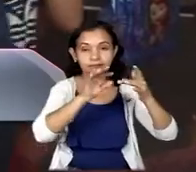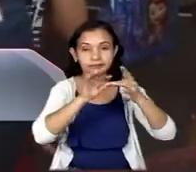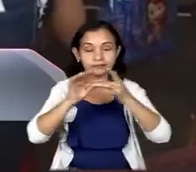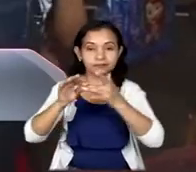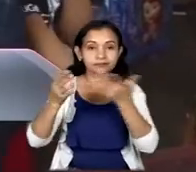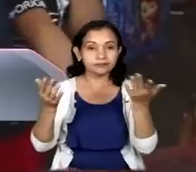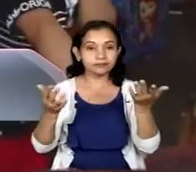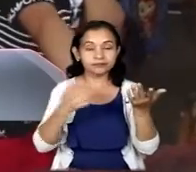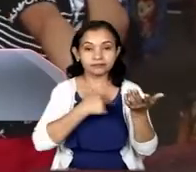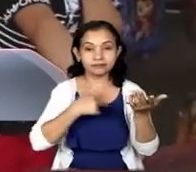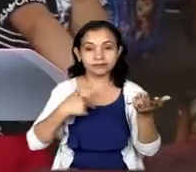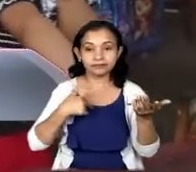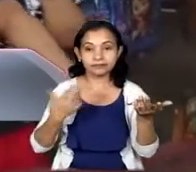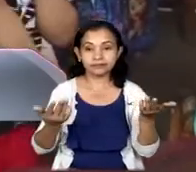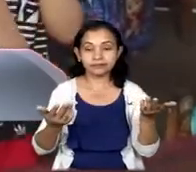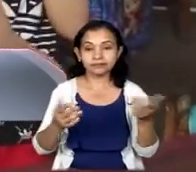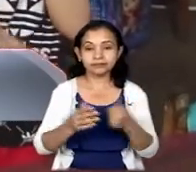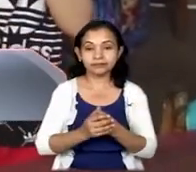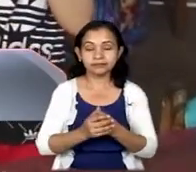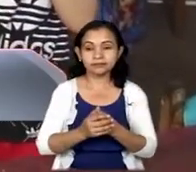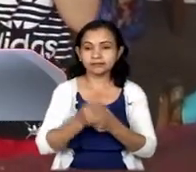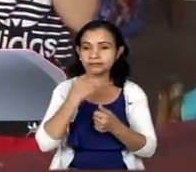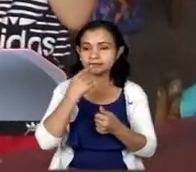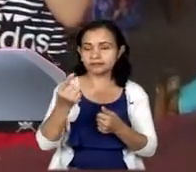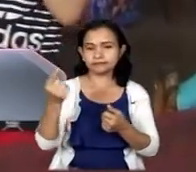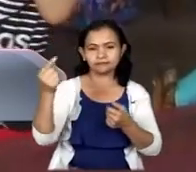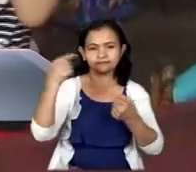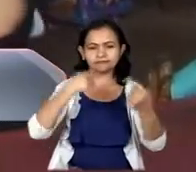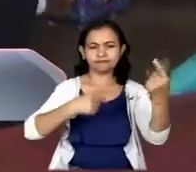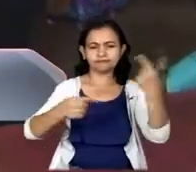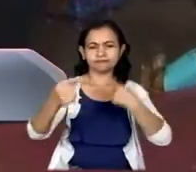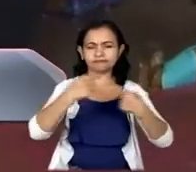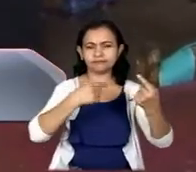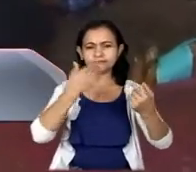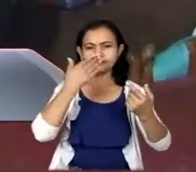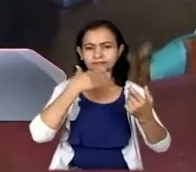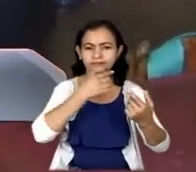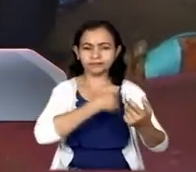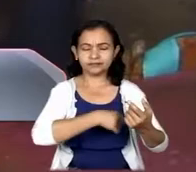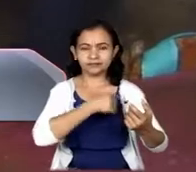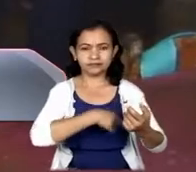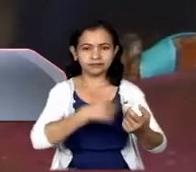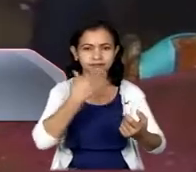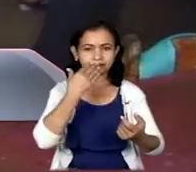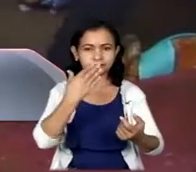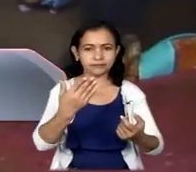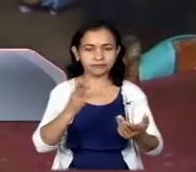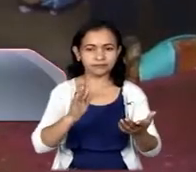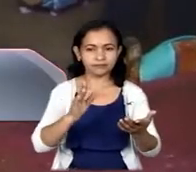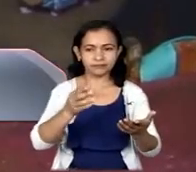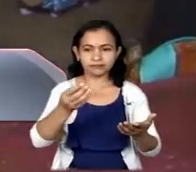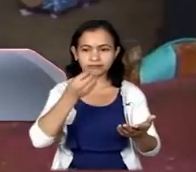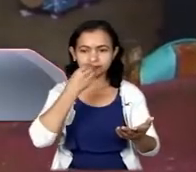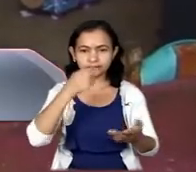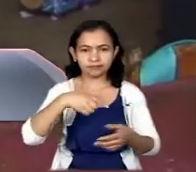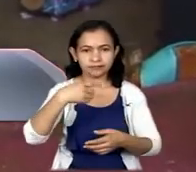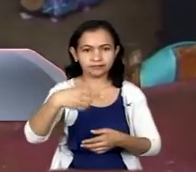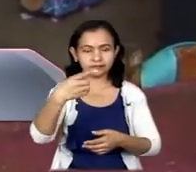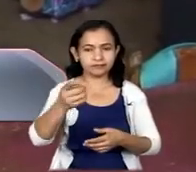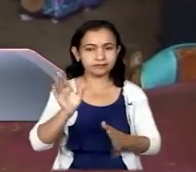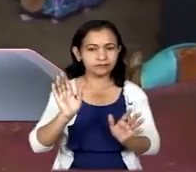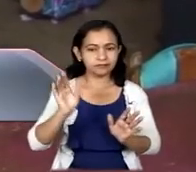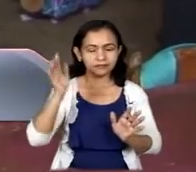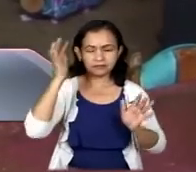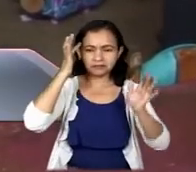lo que atañen a los niños, porque muchas de las personas que nos atacan tienen hijos en la escuela y saben que se alimentan diario, saben que ya no se tienen